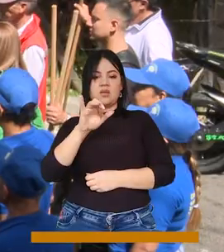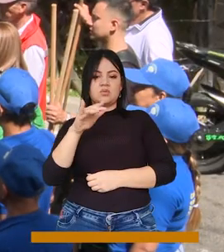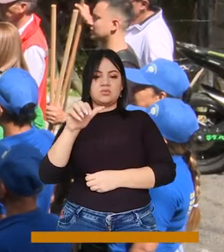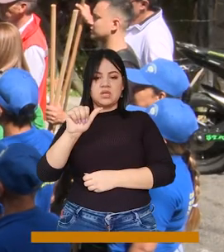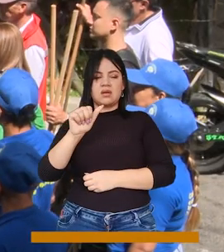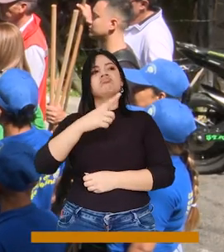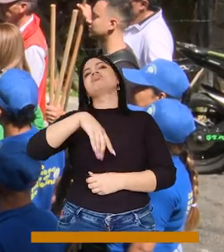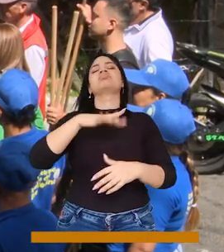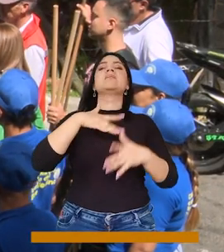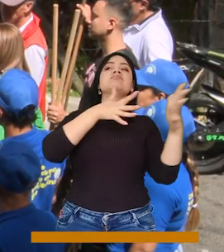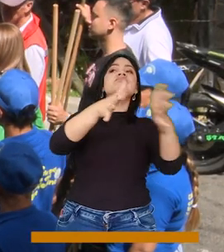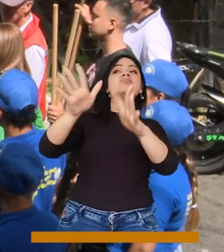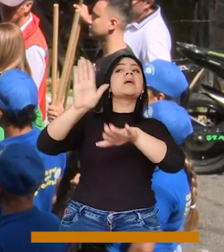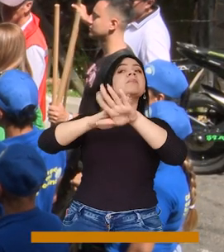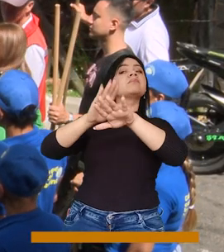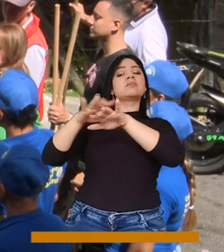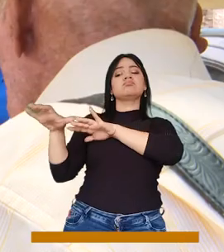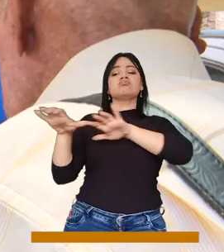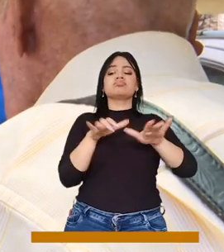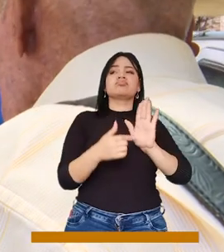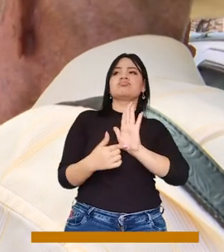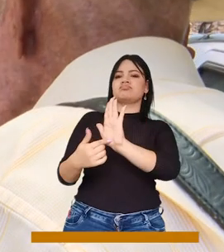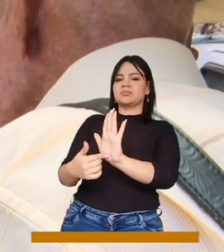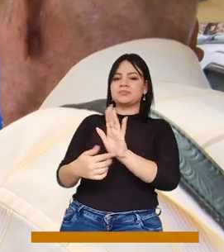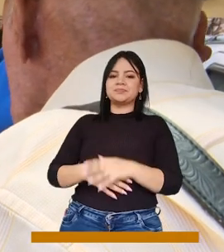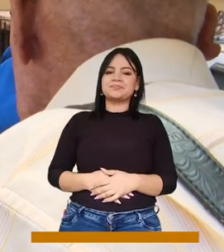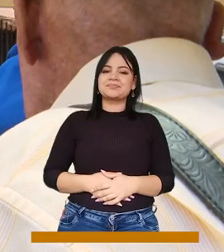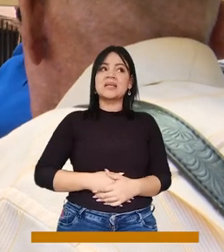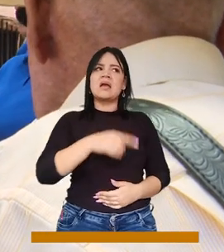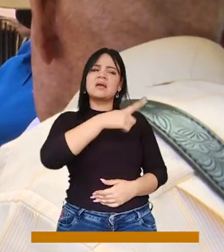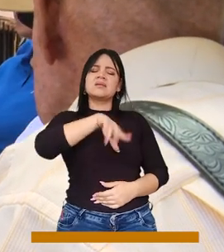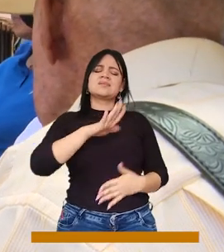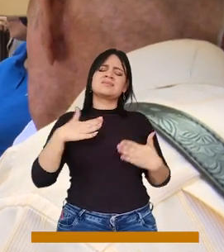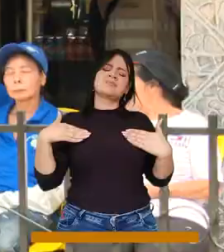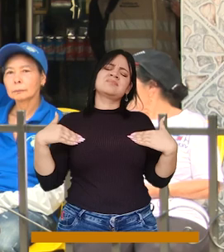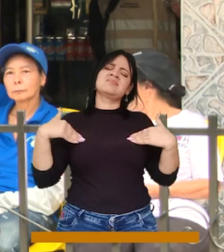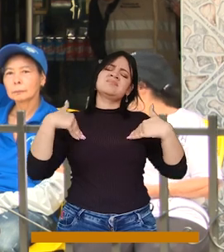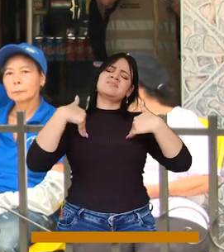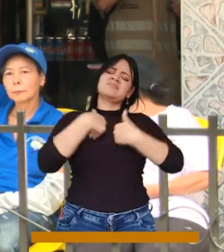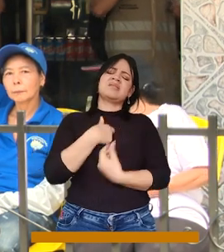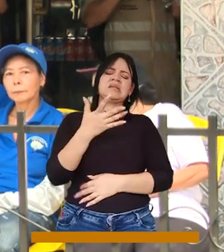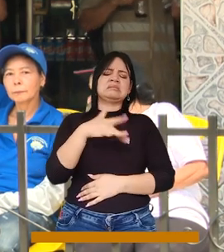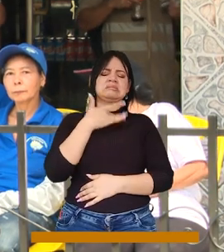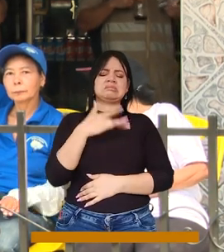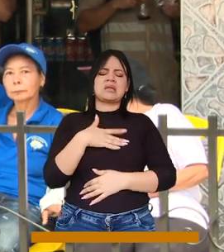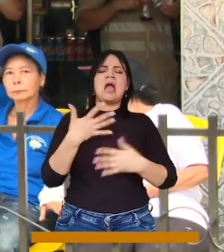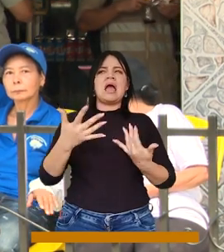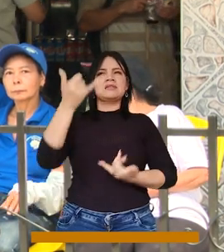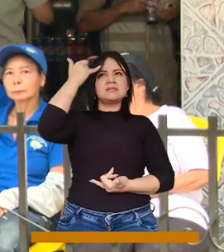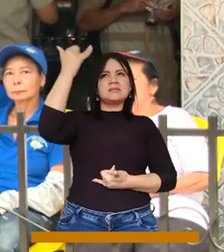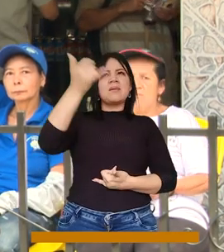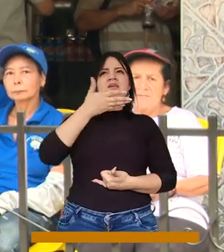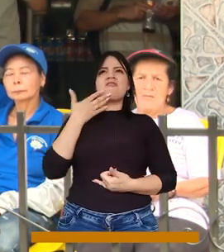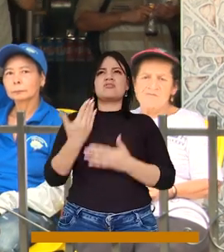para enseñarle a sus otros vecinos a comportarse bien. Ya están cansados y por eso ellos crean este